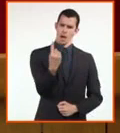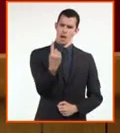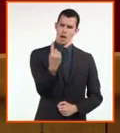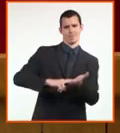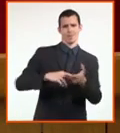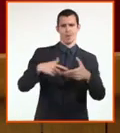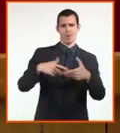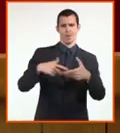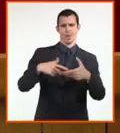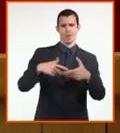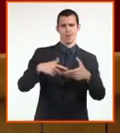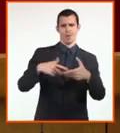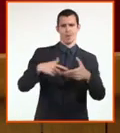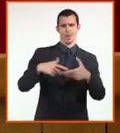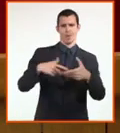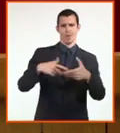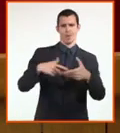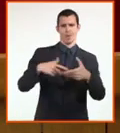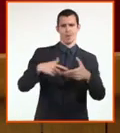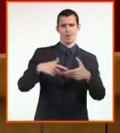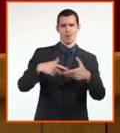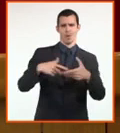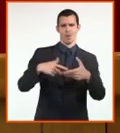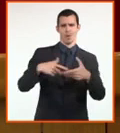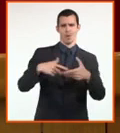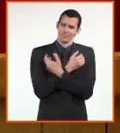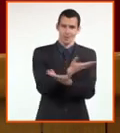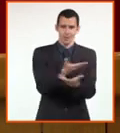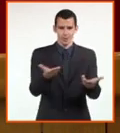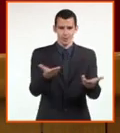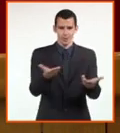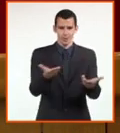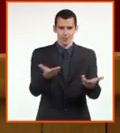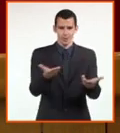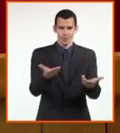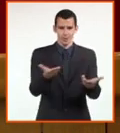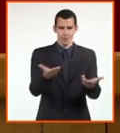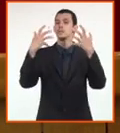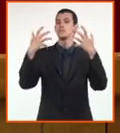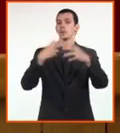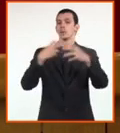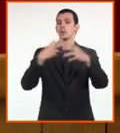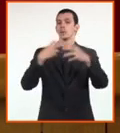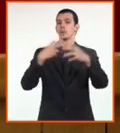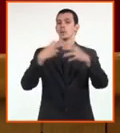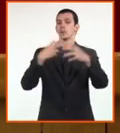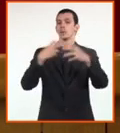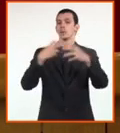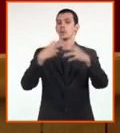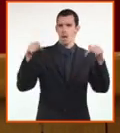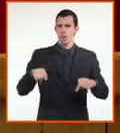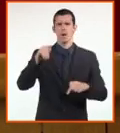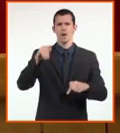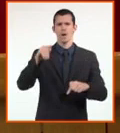porque están asistiendo a una mañana trascendental para el movimiento estudiantil